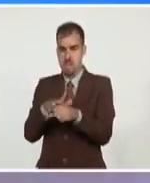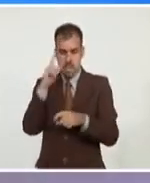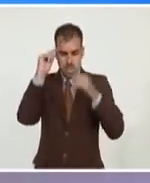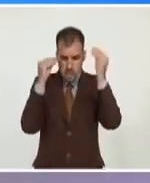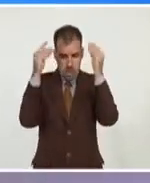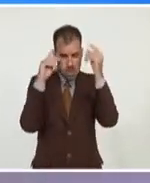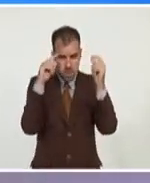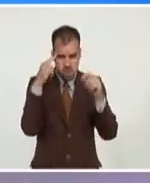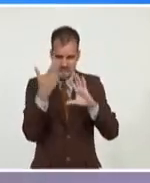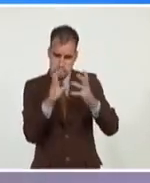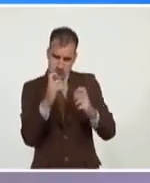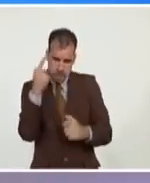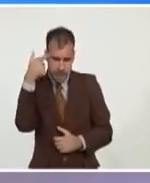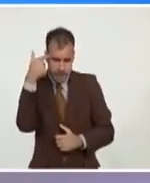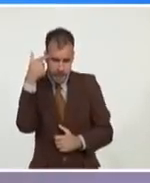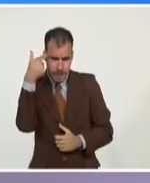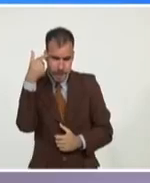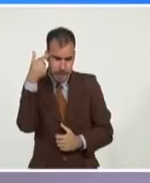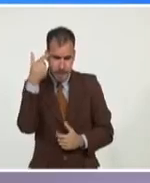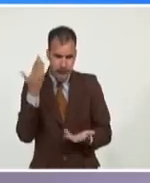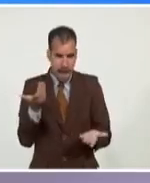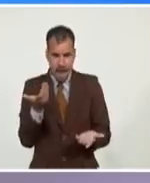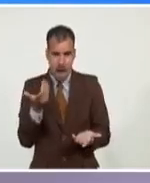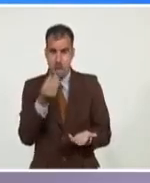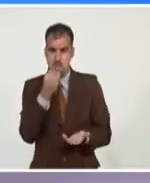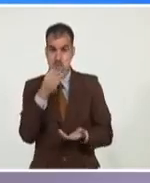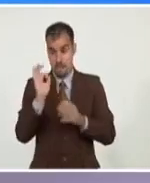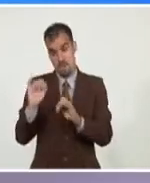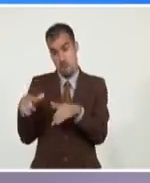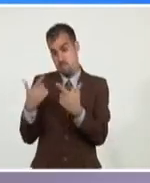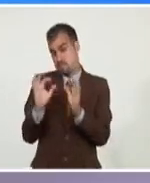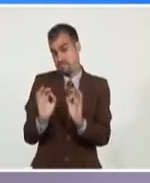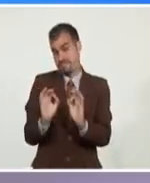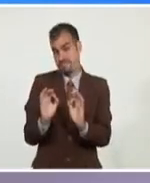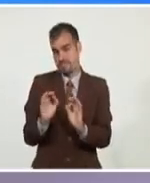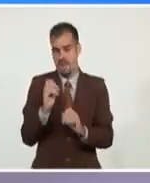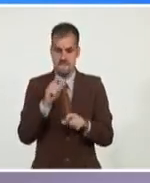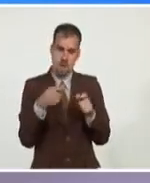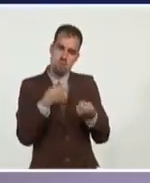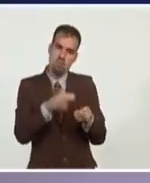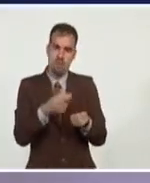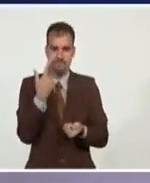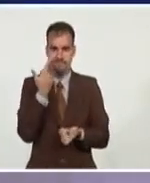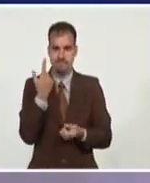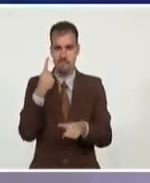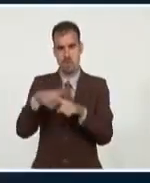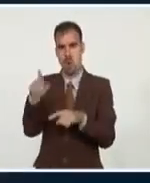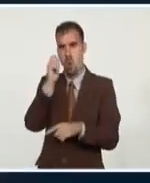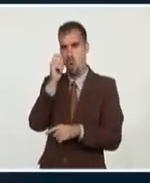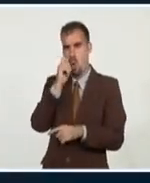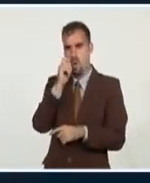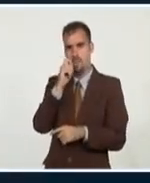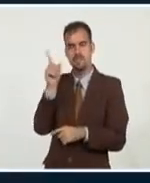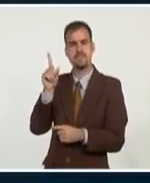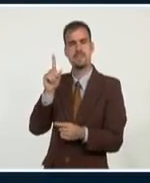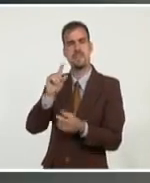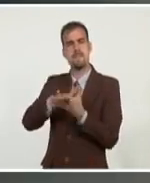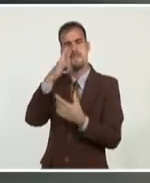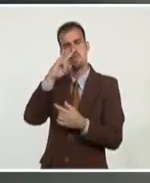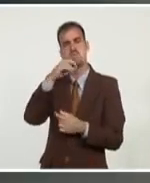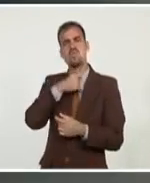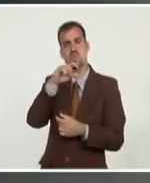forma desesperada la forma de cumplir con la encomienda que tienen. Luis Manuel Otero Alcántara. Aquí